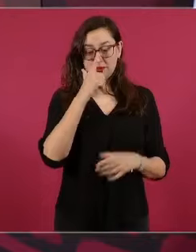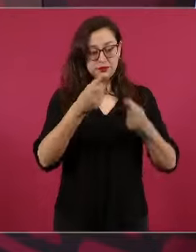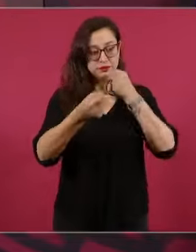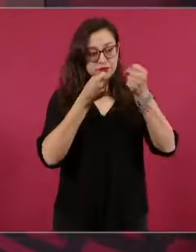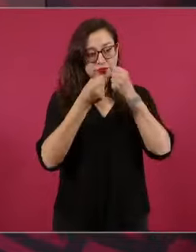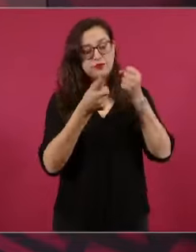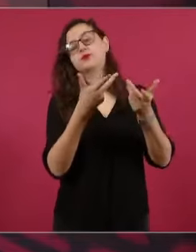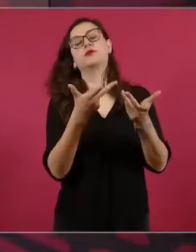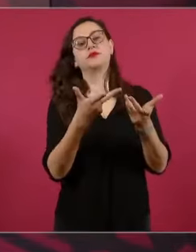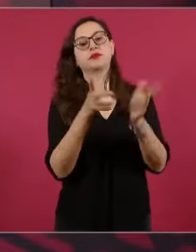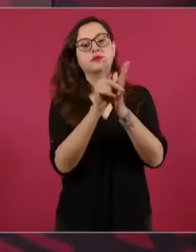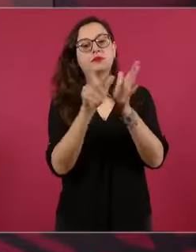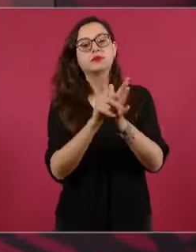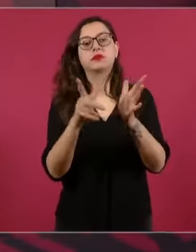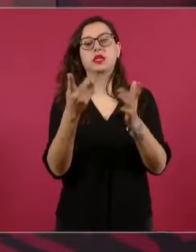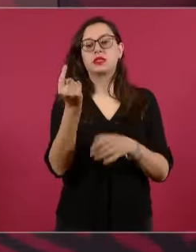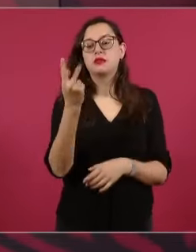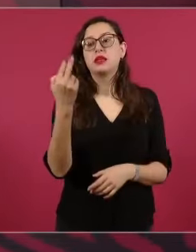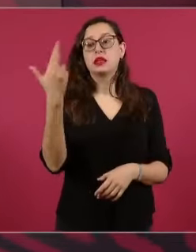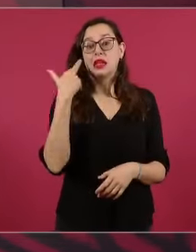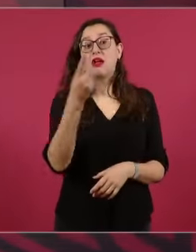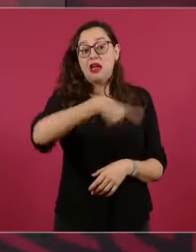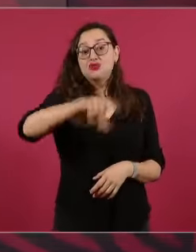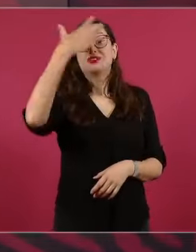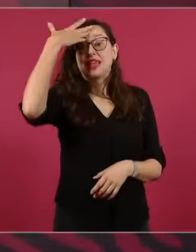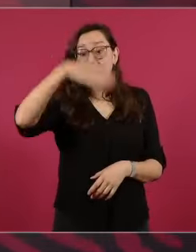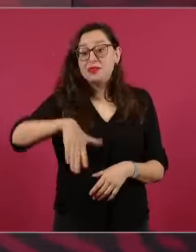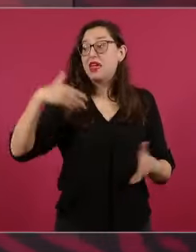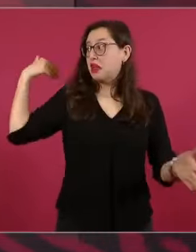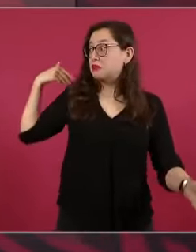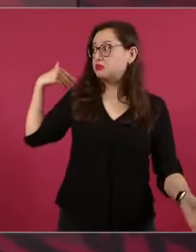porque guardaron silencio cómplice.